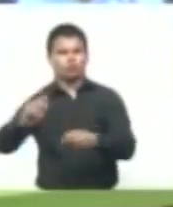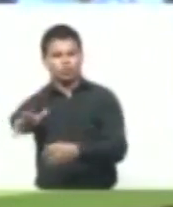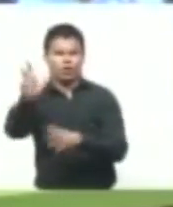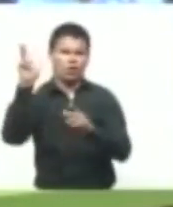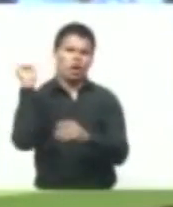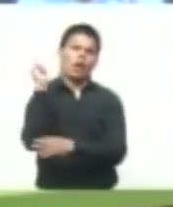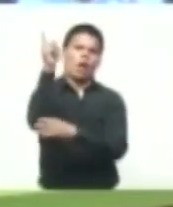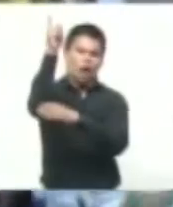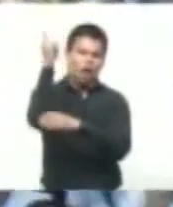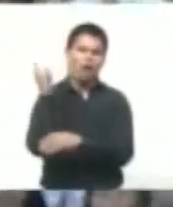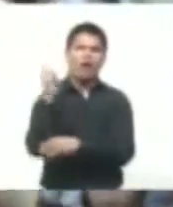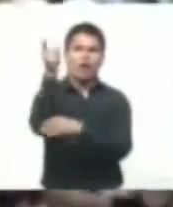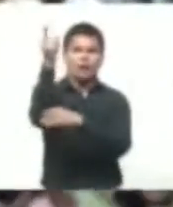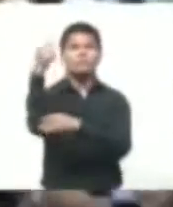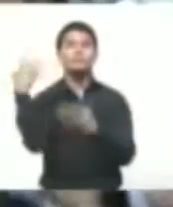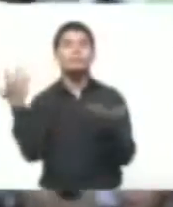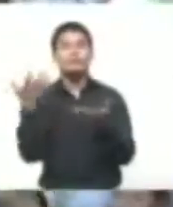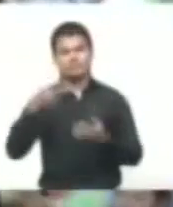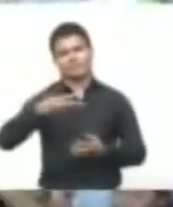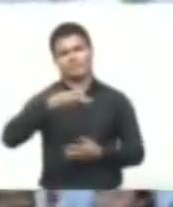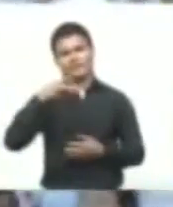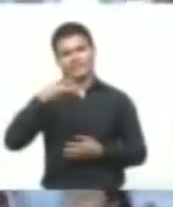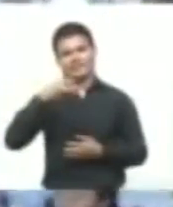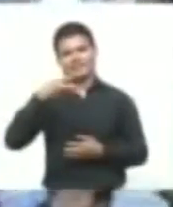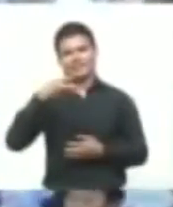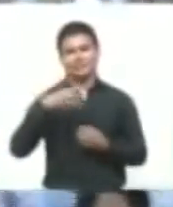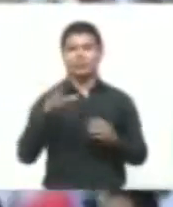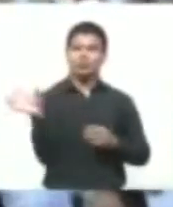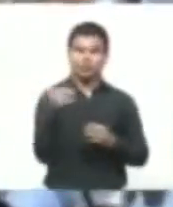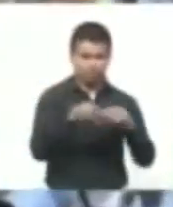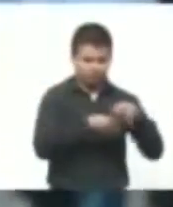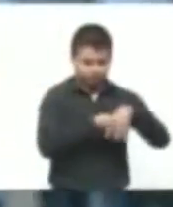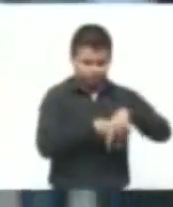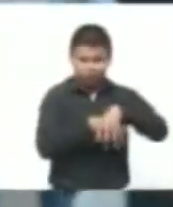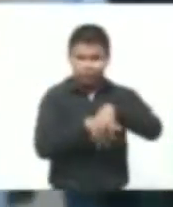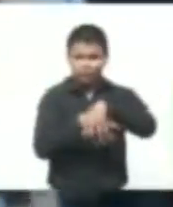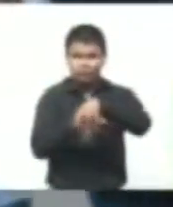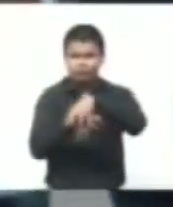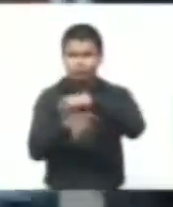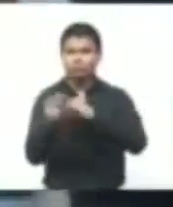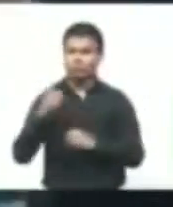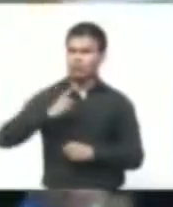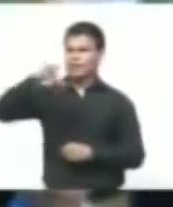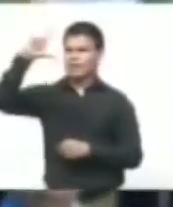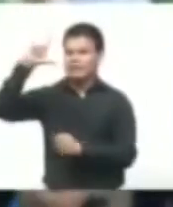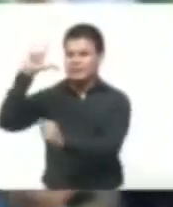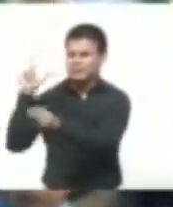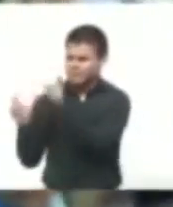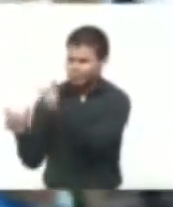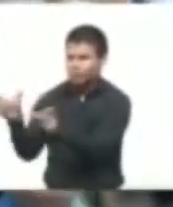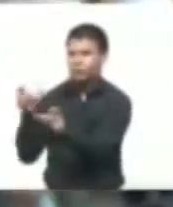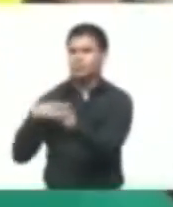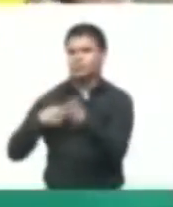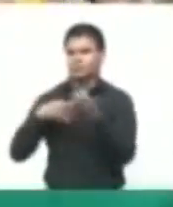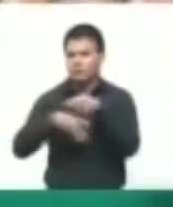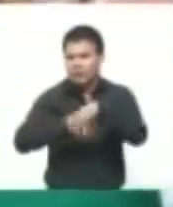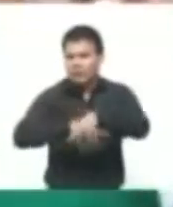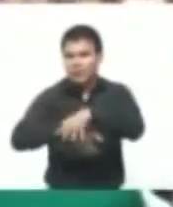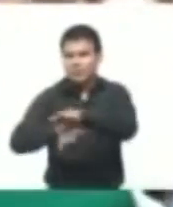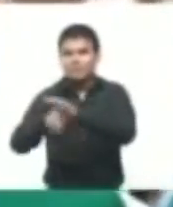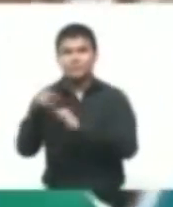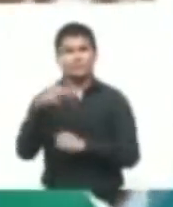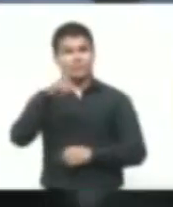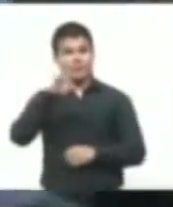de Galapa. Con una multitudinaria marcha a la que asistieron varios líderes galaperos, el candidato a la alcaldía